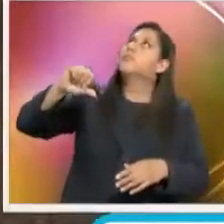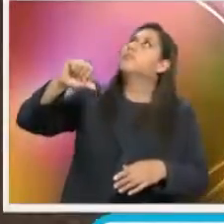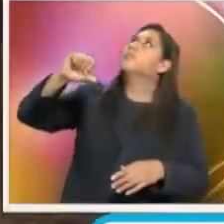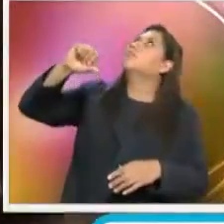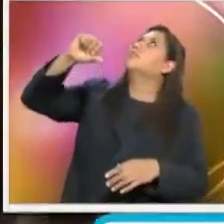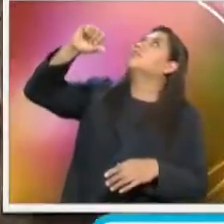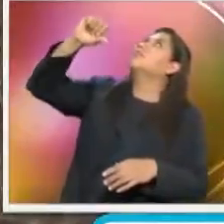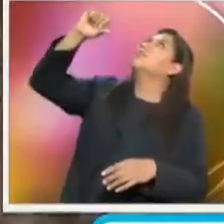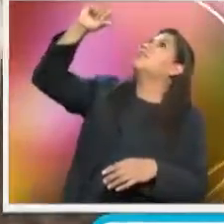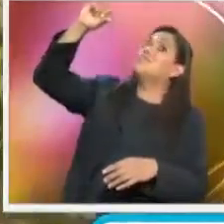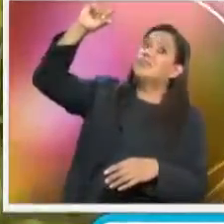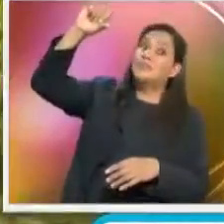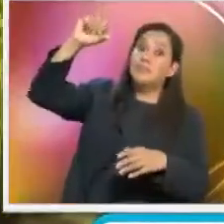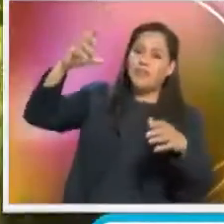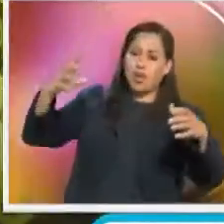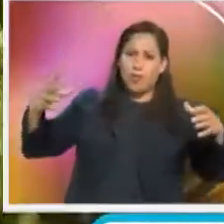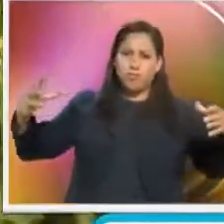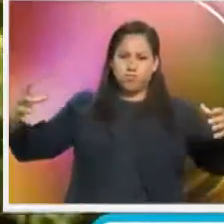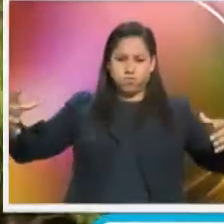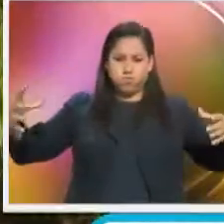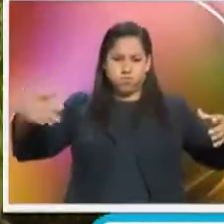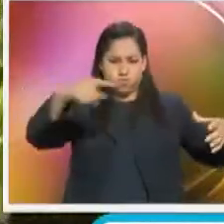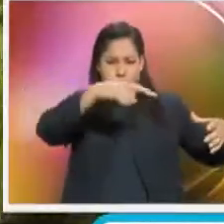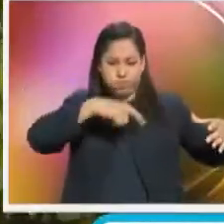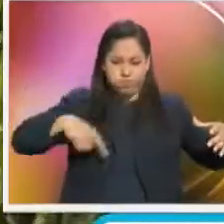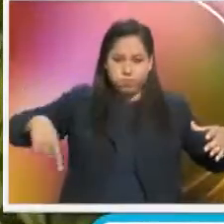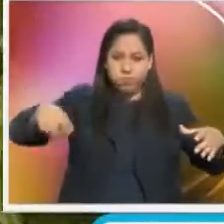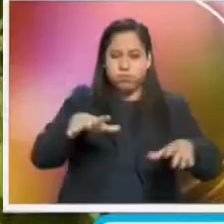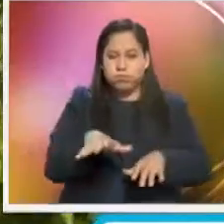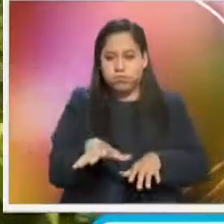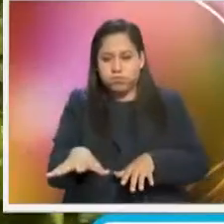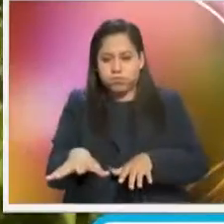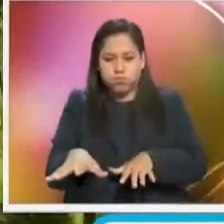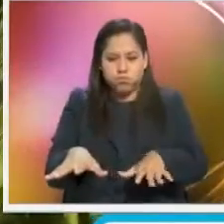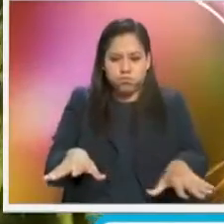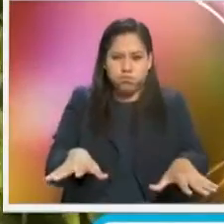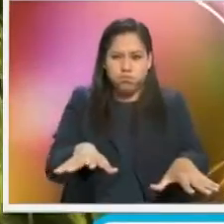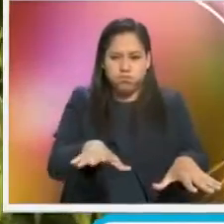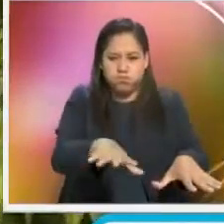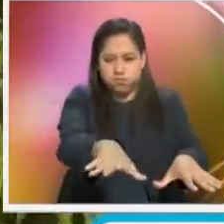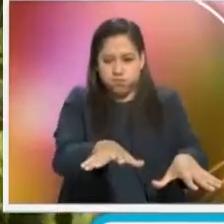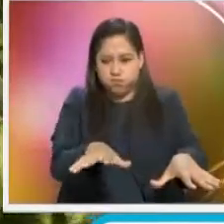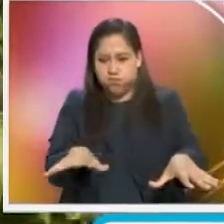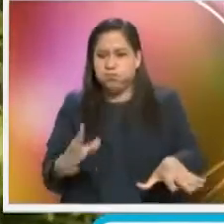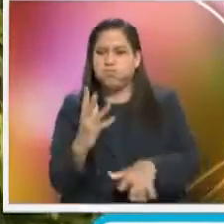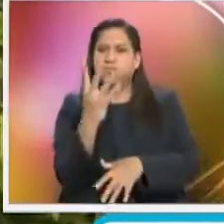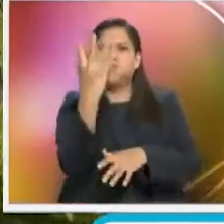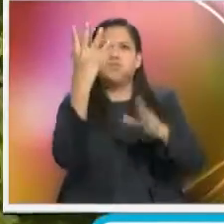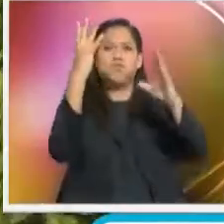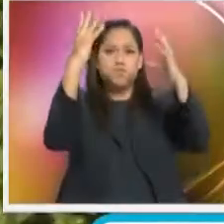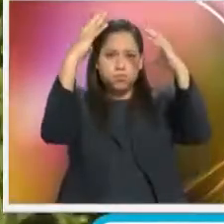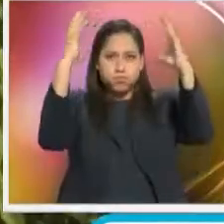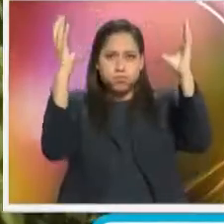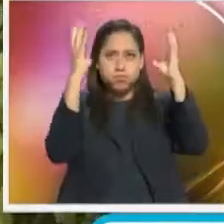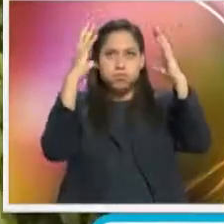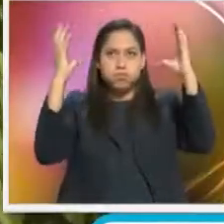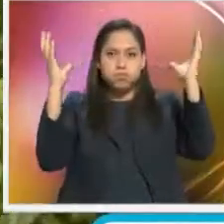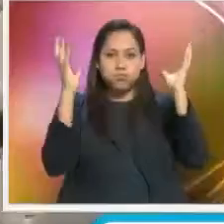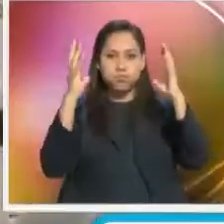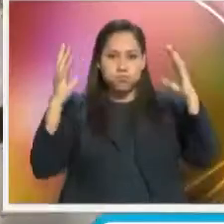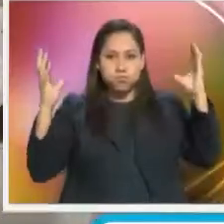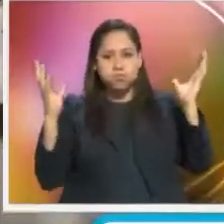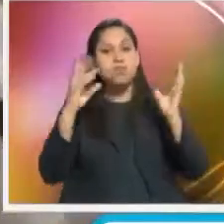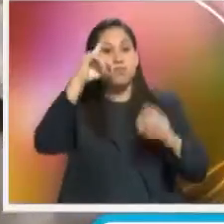que enorme, frondoso, de grandes raíces y hermosas ramas llenas de hojas. ¿Sabe